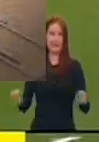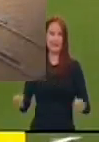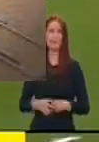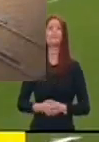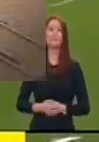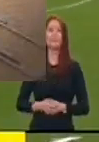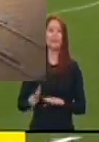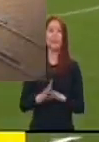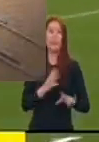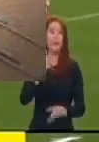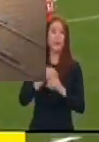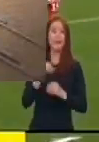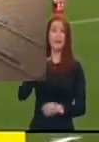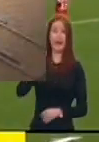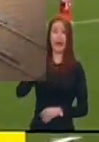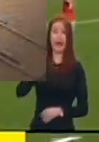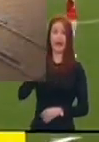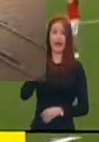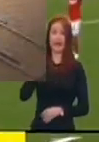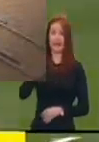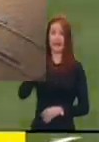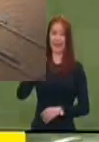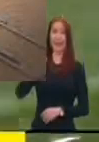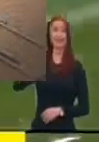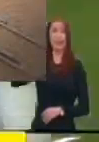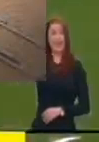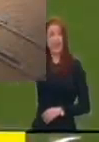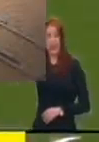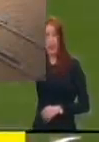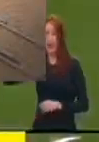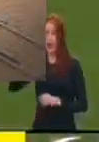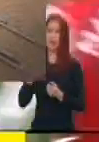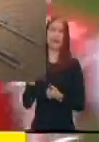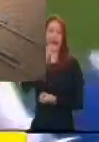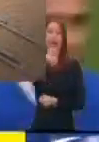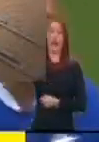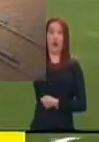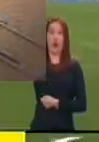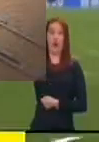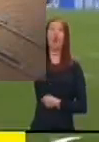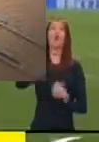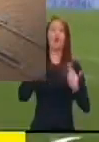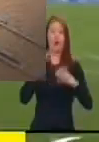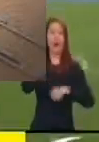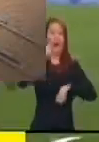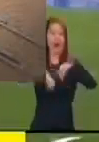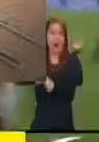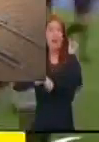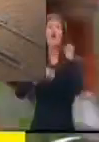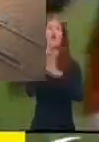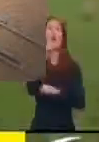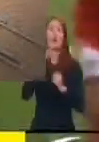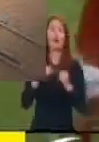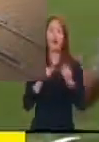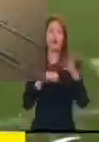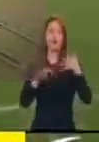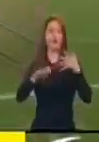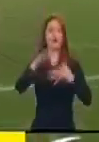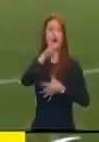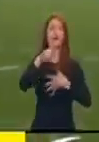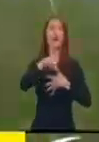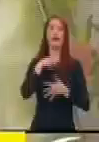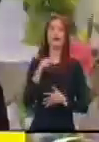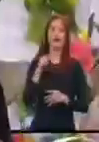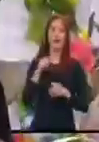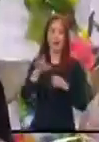Además, el Arsenal de Inglaterra ganó de visitante y se volvió a trepar en el liderato de la Liga Premier.